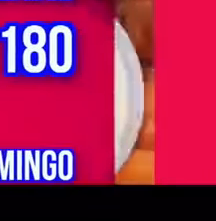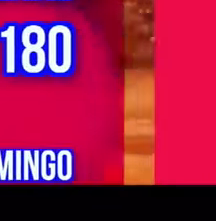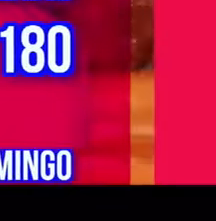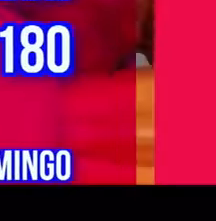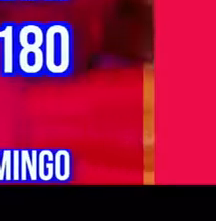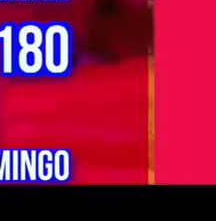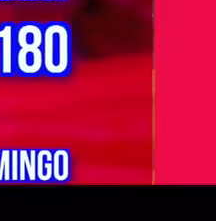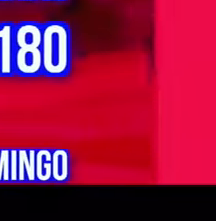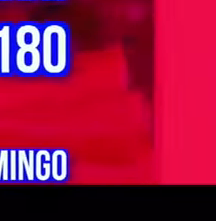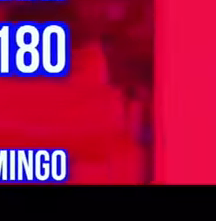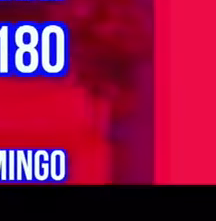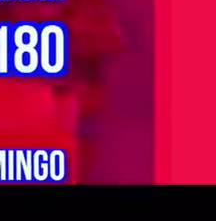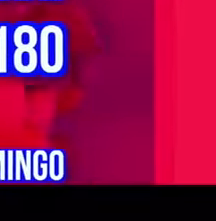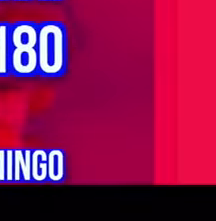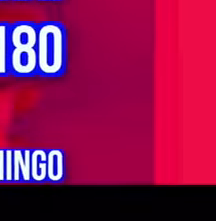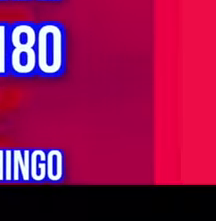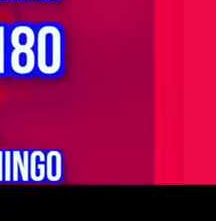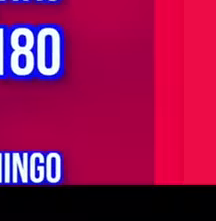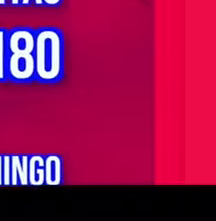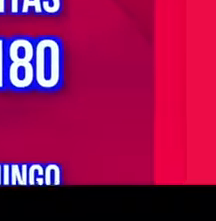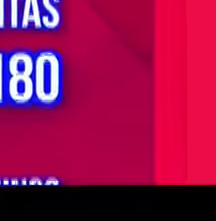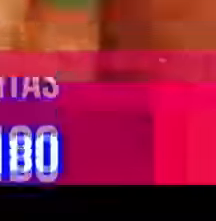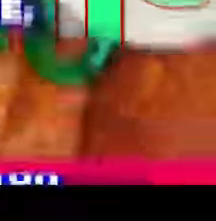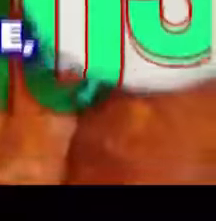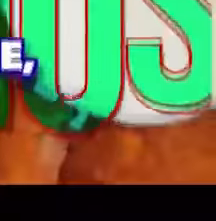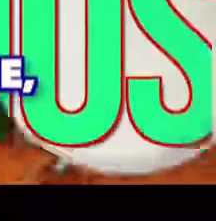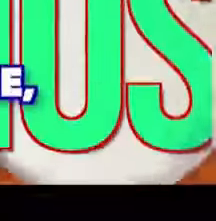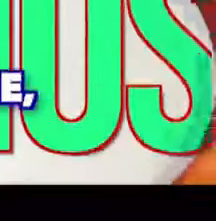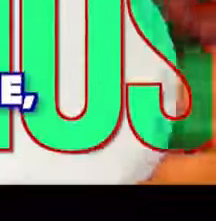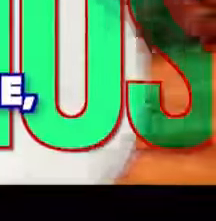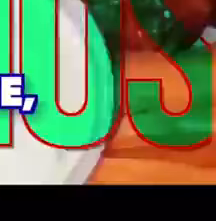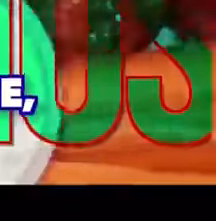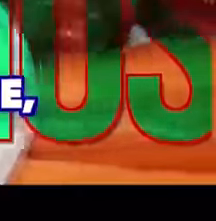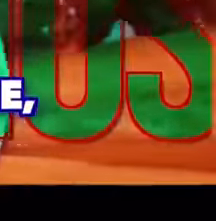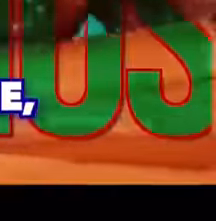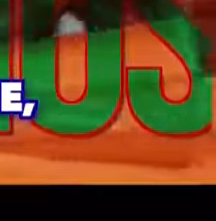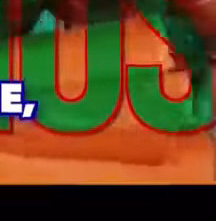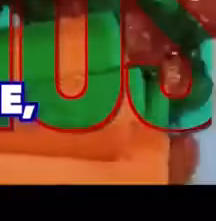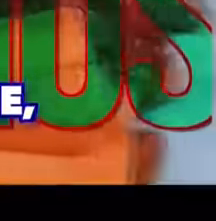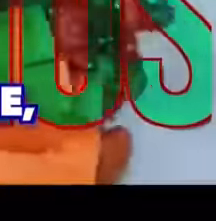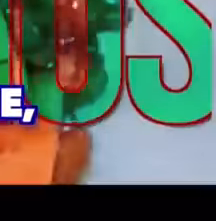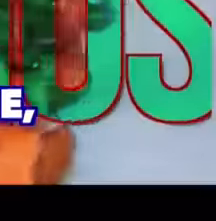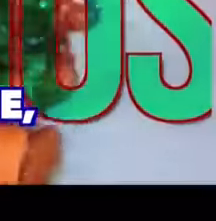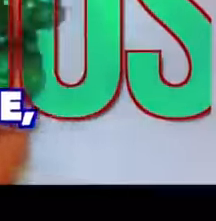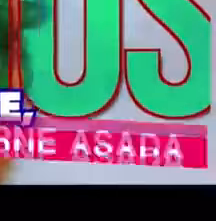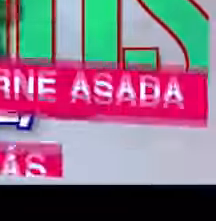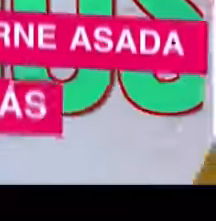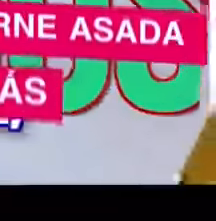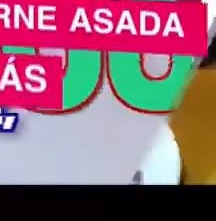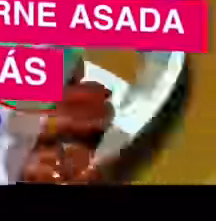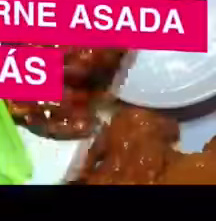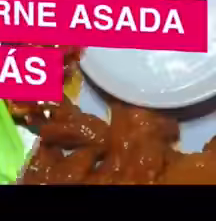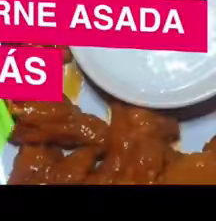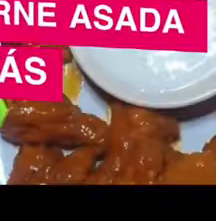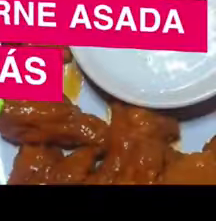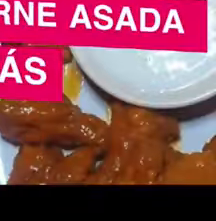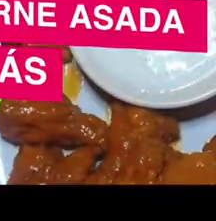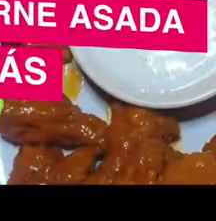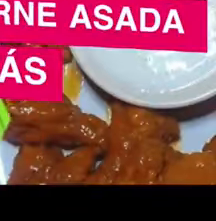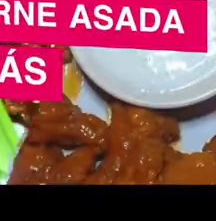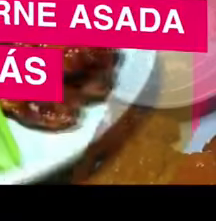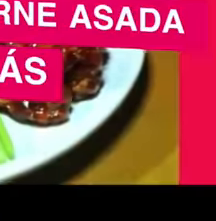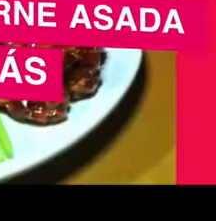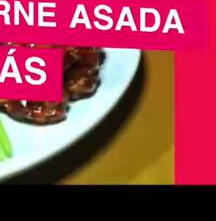por 180 pesos viernes, sábado y domingo. Contamos con nachos con carne, super burros de carne